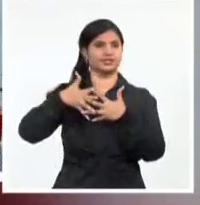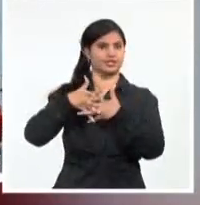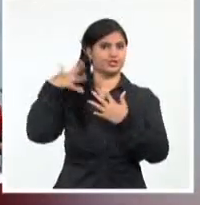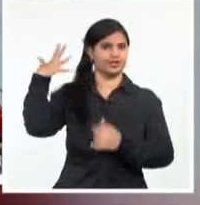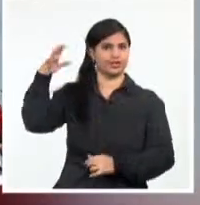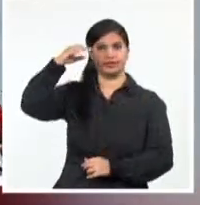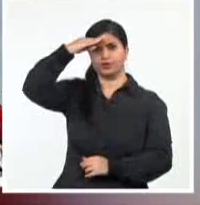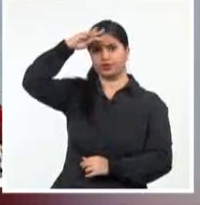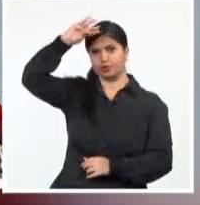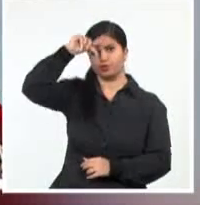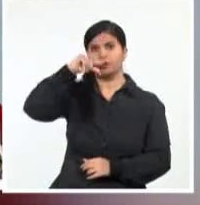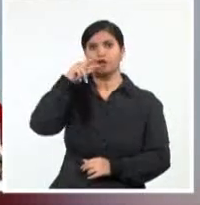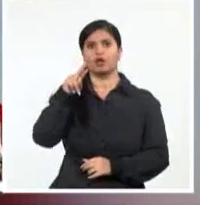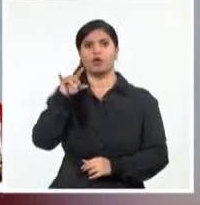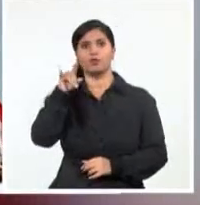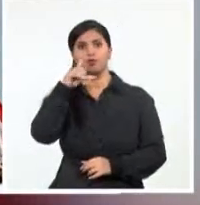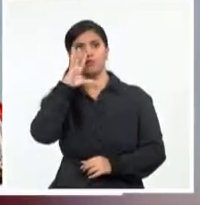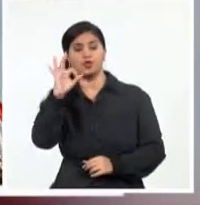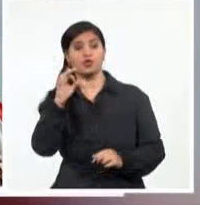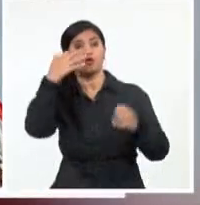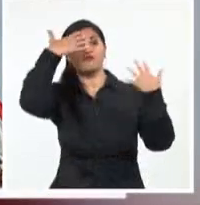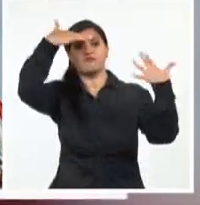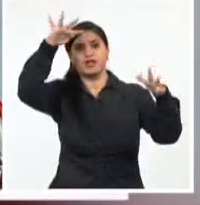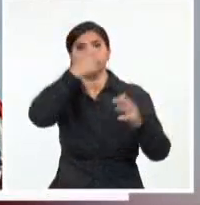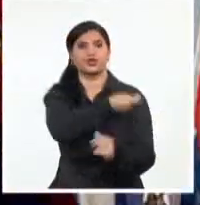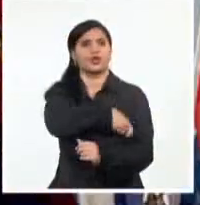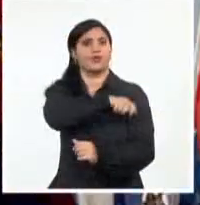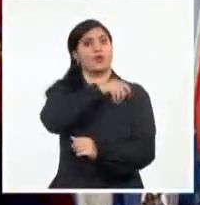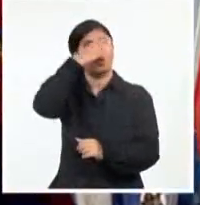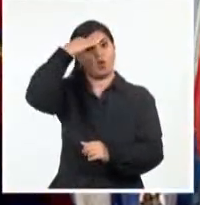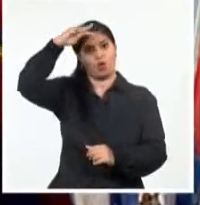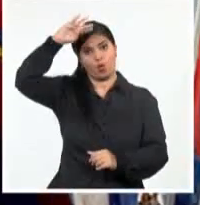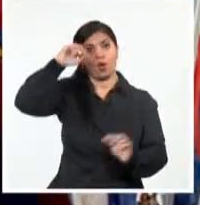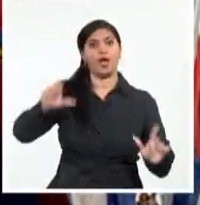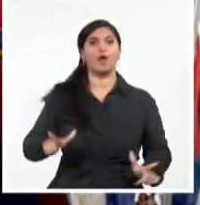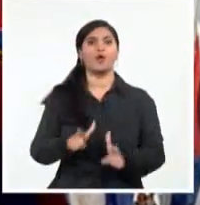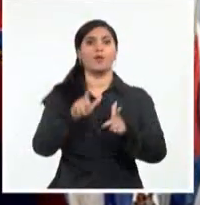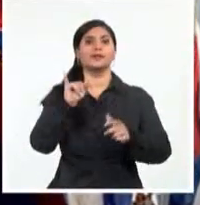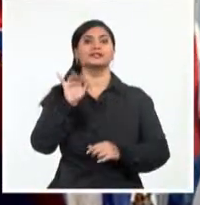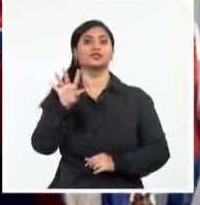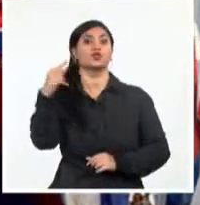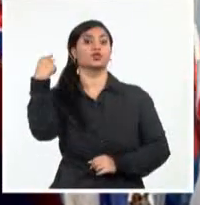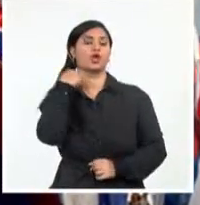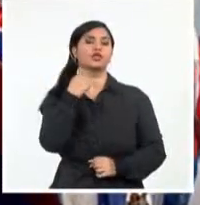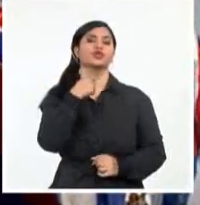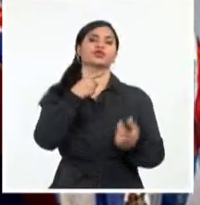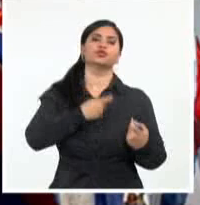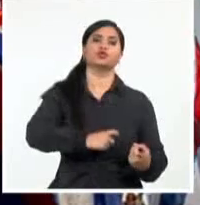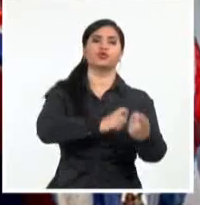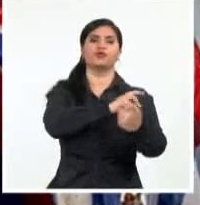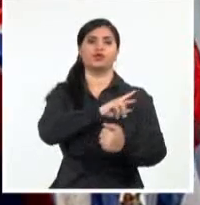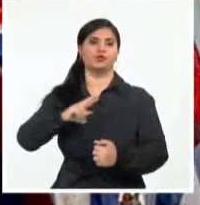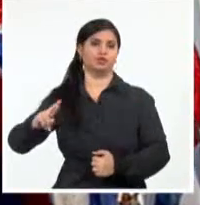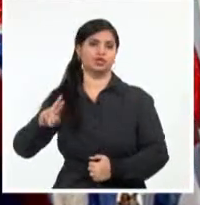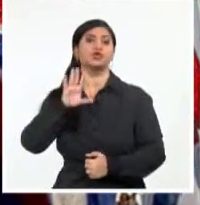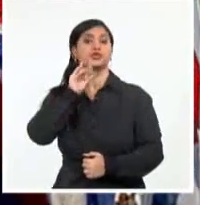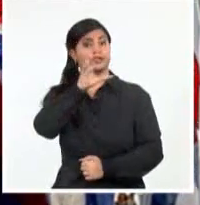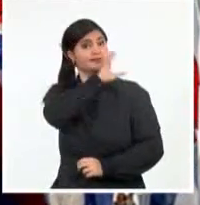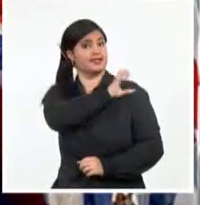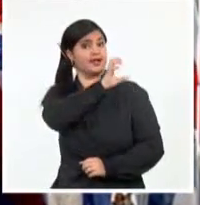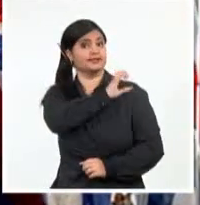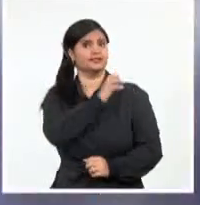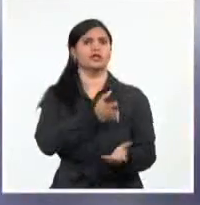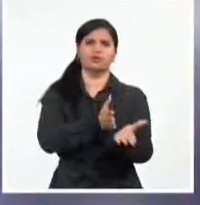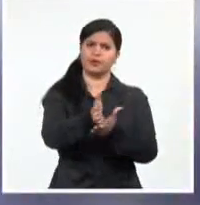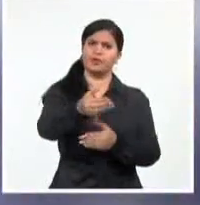felicitó al pueblo cubano en el aniversario 64 de la Revolución el canciller enfatizó que Seguiremos trabajando con ímpetu e inconmovible